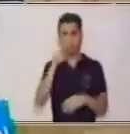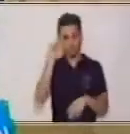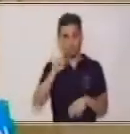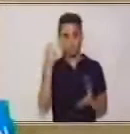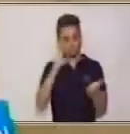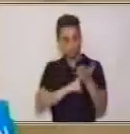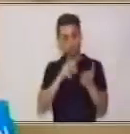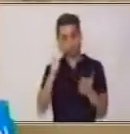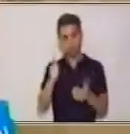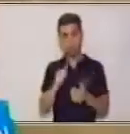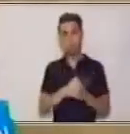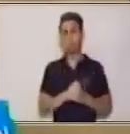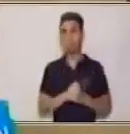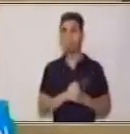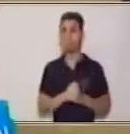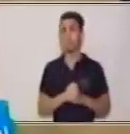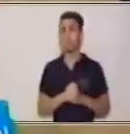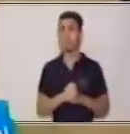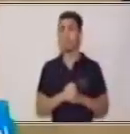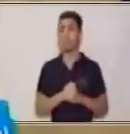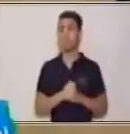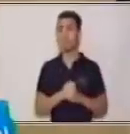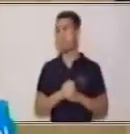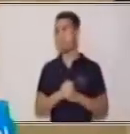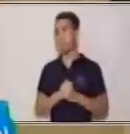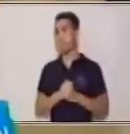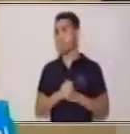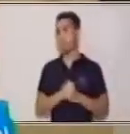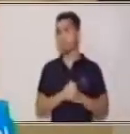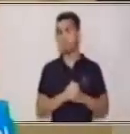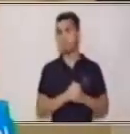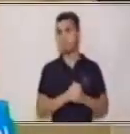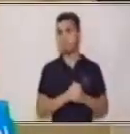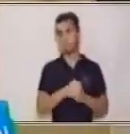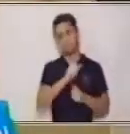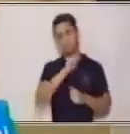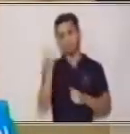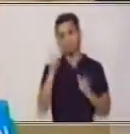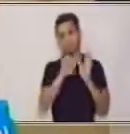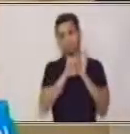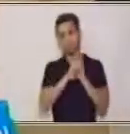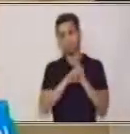aplicar. Vamos con otro ejemplo.